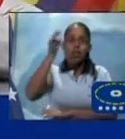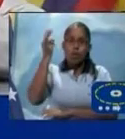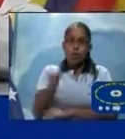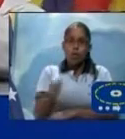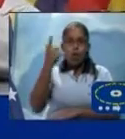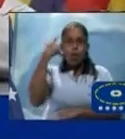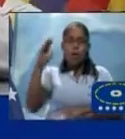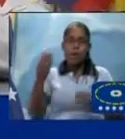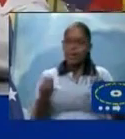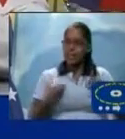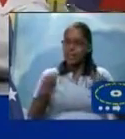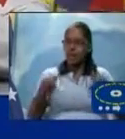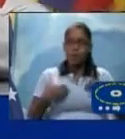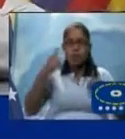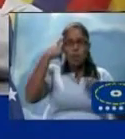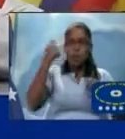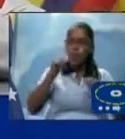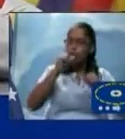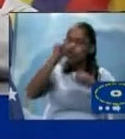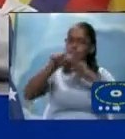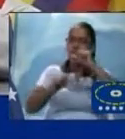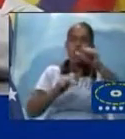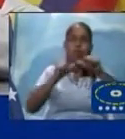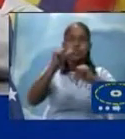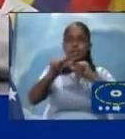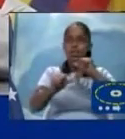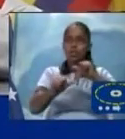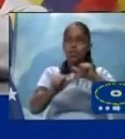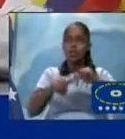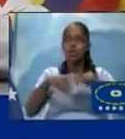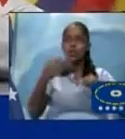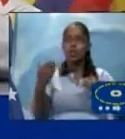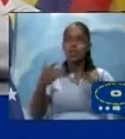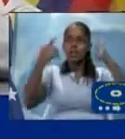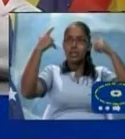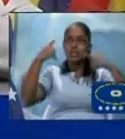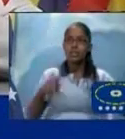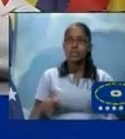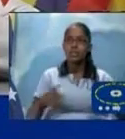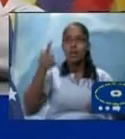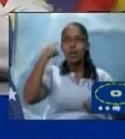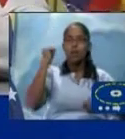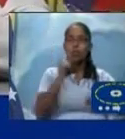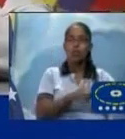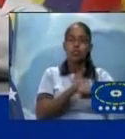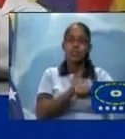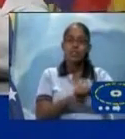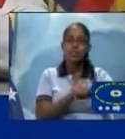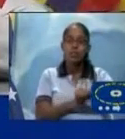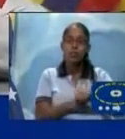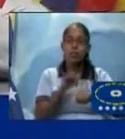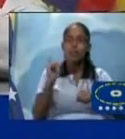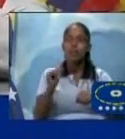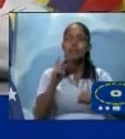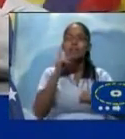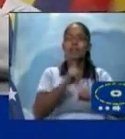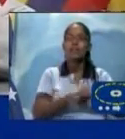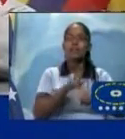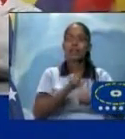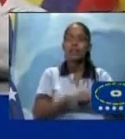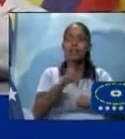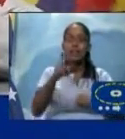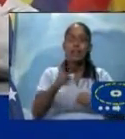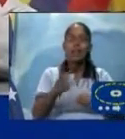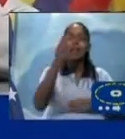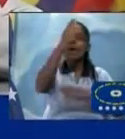por el que vive por los siglos de los siglos, que será por tiempo y tiempos, y